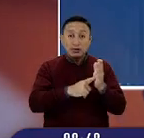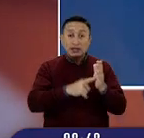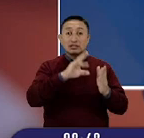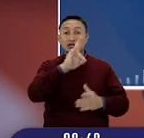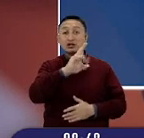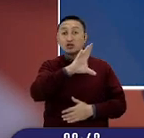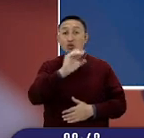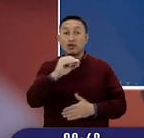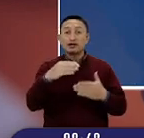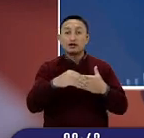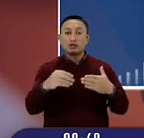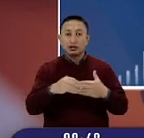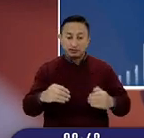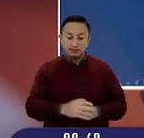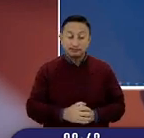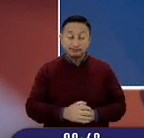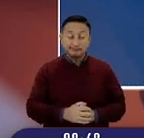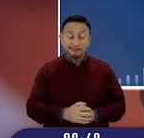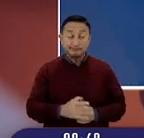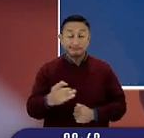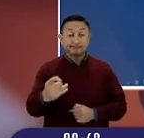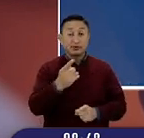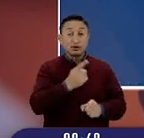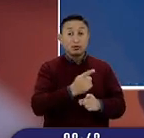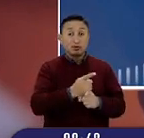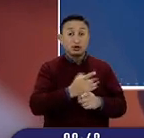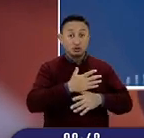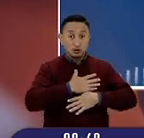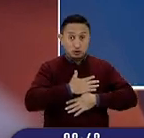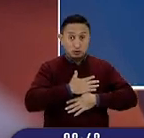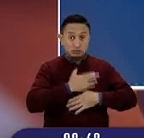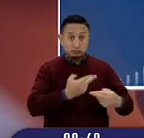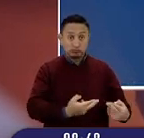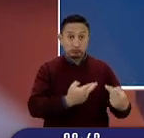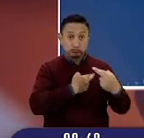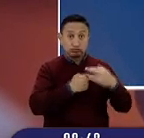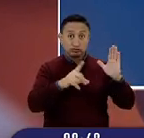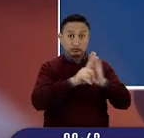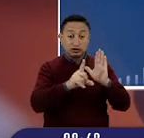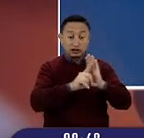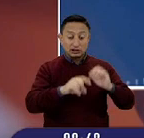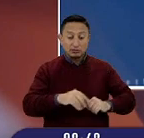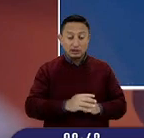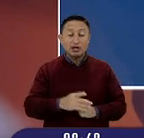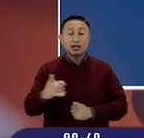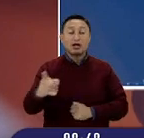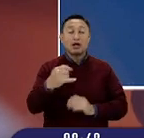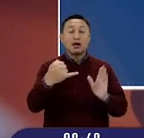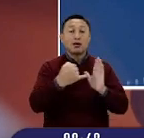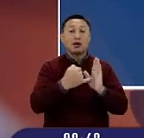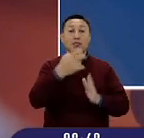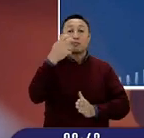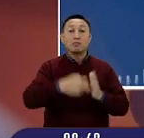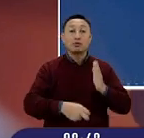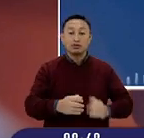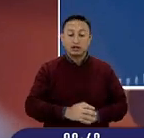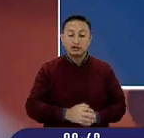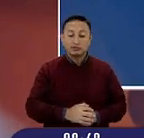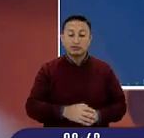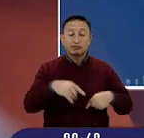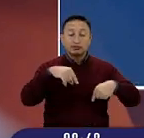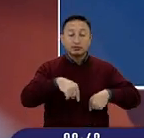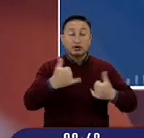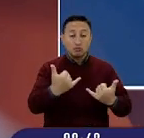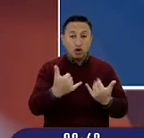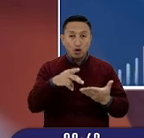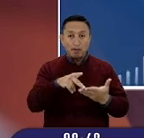$34,750. Por lo tanto, en nuestras facultades legales le hemos impuesto una multa que se debe realizar el pago